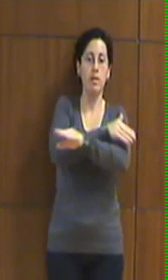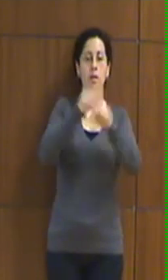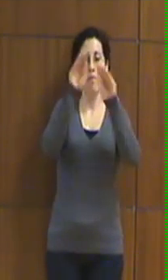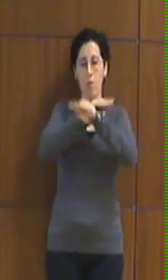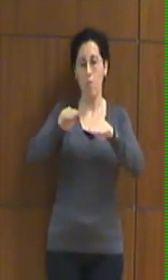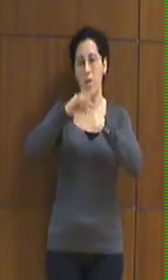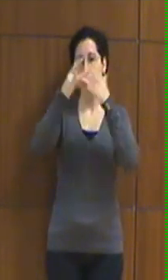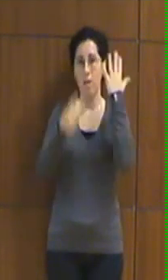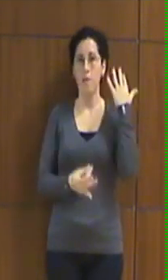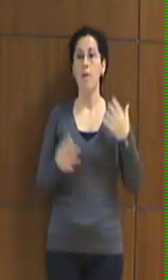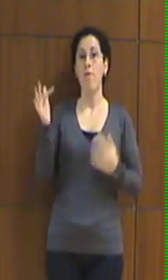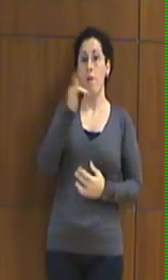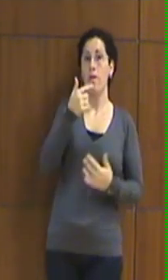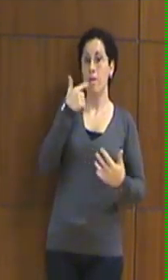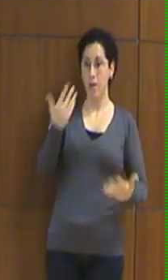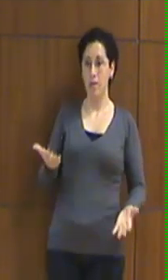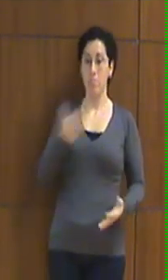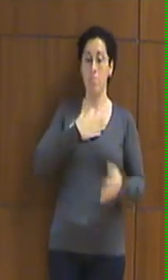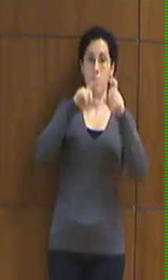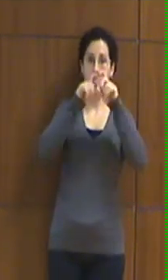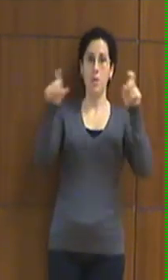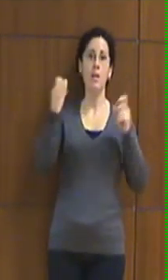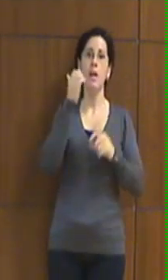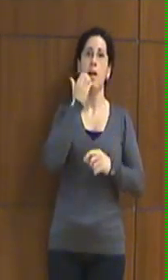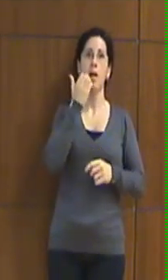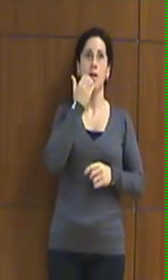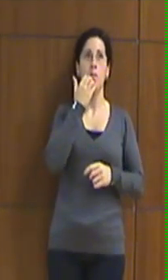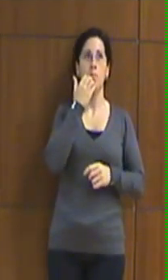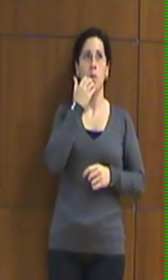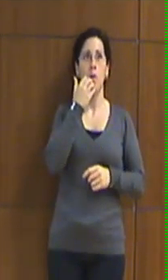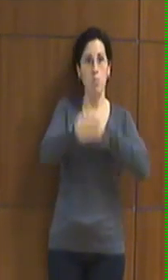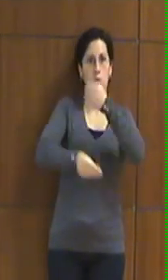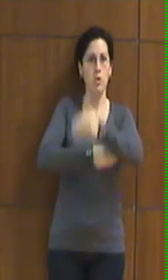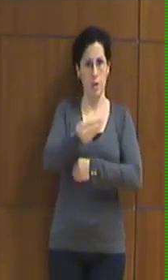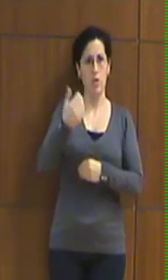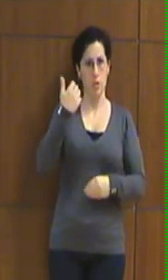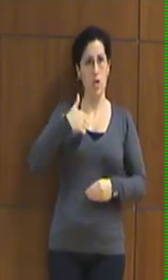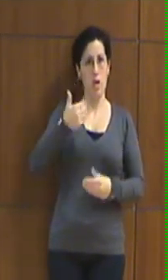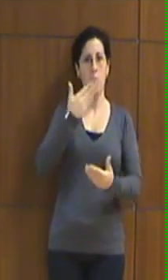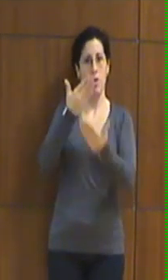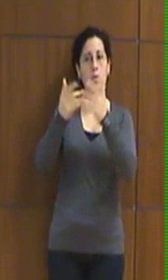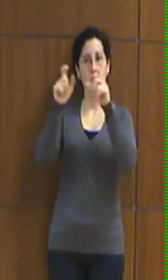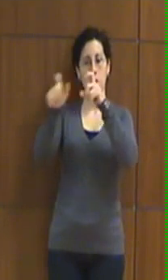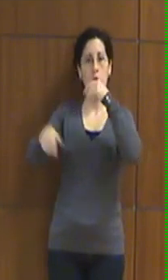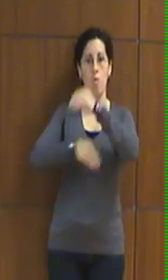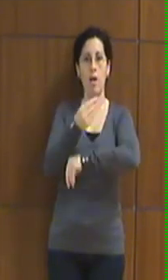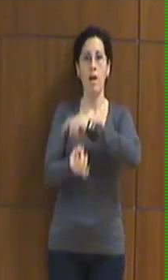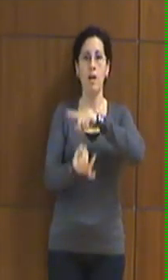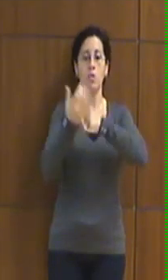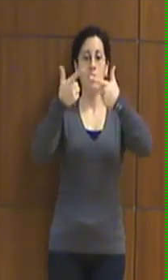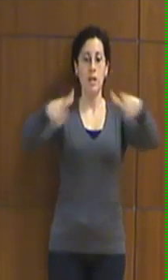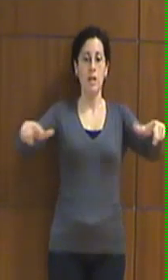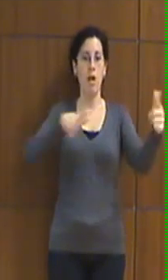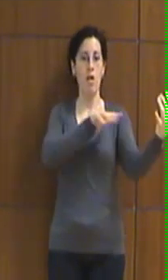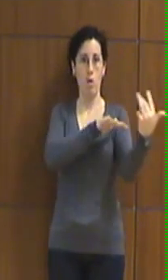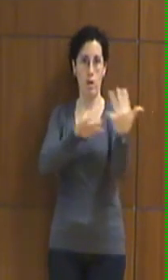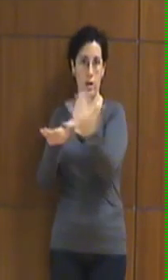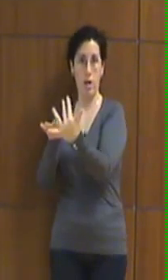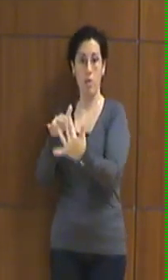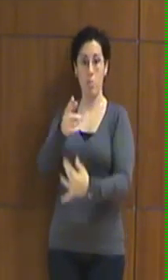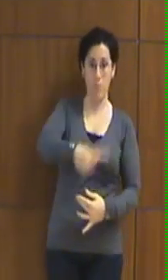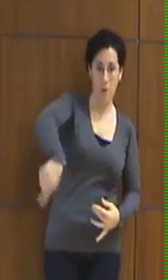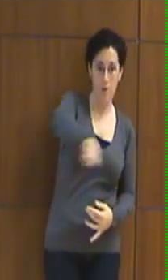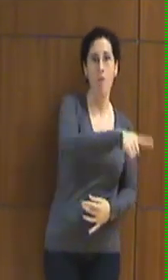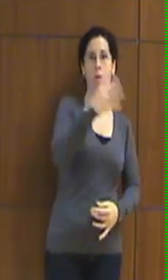ejemplo, en MRM hemos planteado la posibilidad de tener, y tenemos ya una sala de ordenadores Pero claro, una sala de ordenador es para gente que tiene que